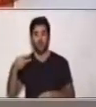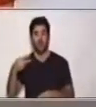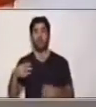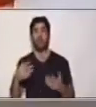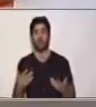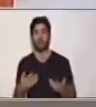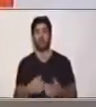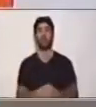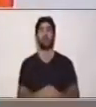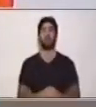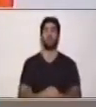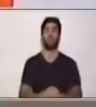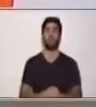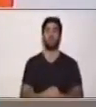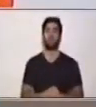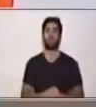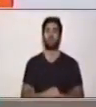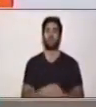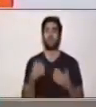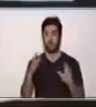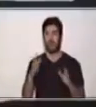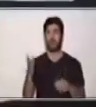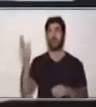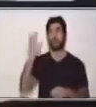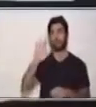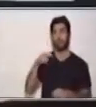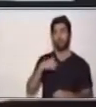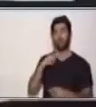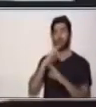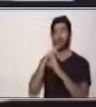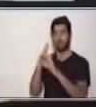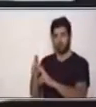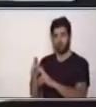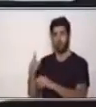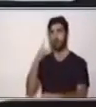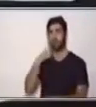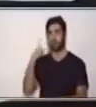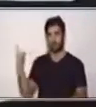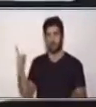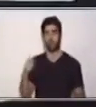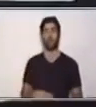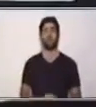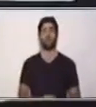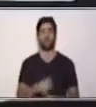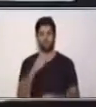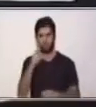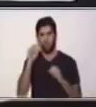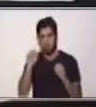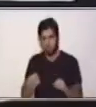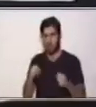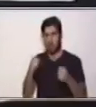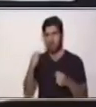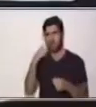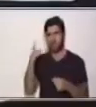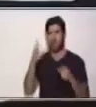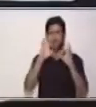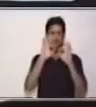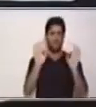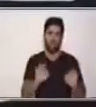igual y luego mi respuesta, ¿verdad? Entonces yo digo, usted lo puede trabajar de